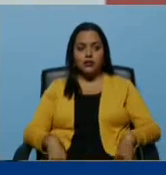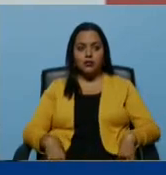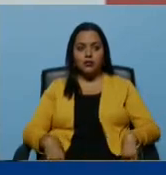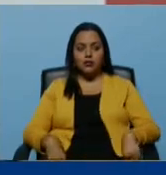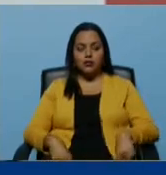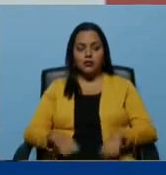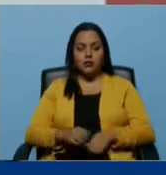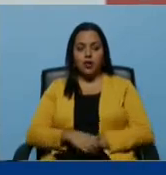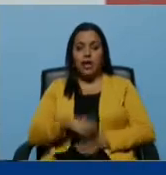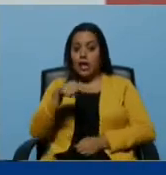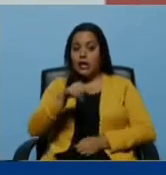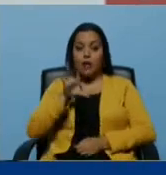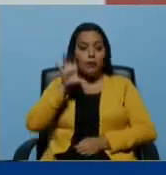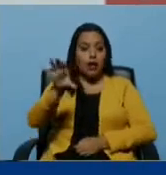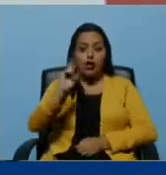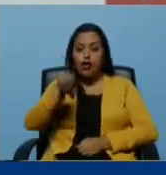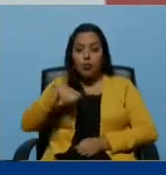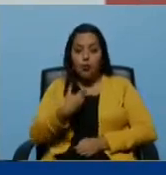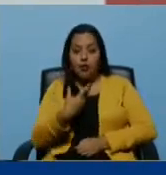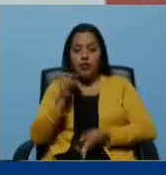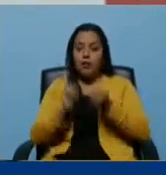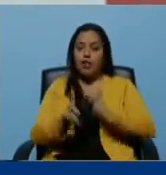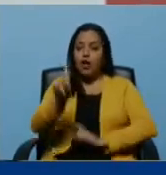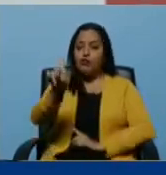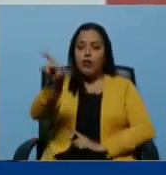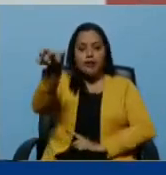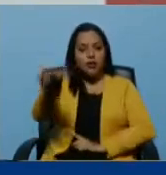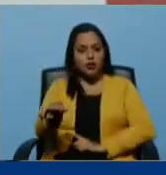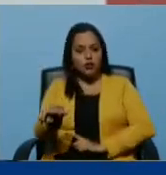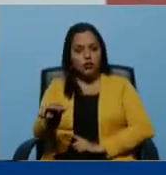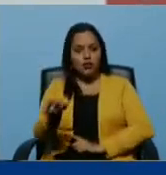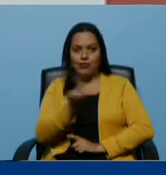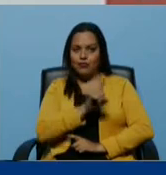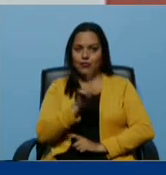Este país no puede depender de una persona.